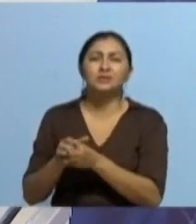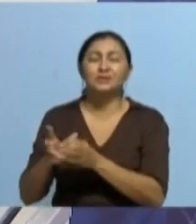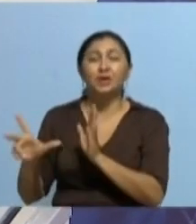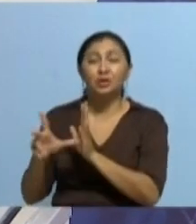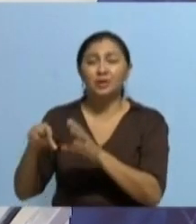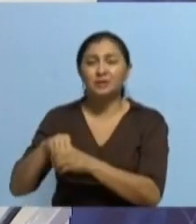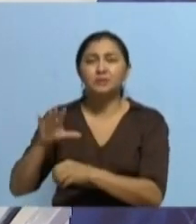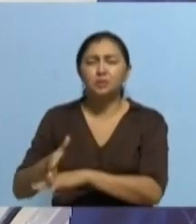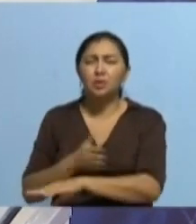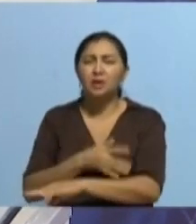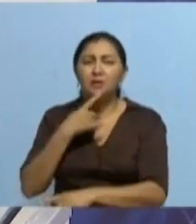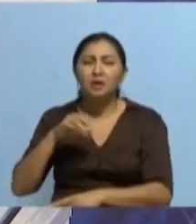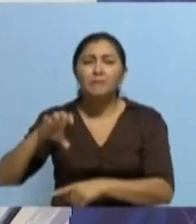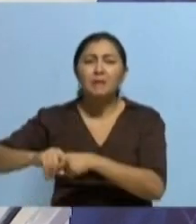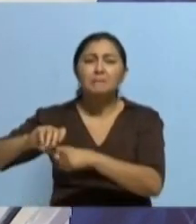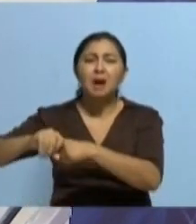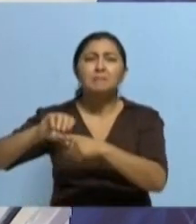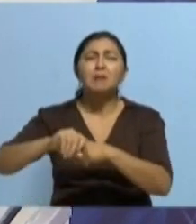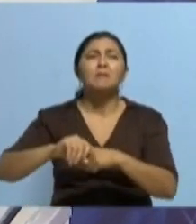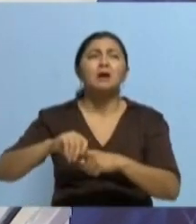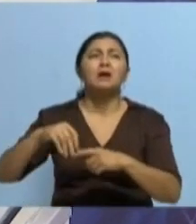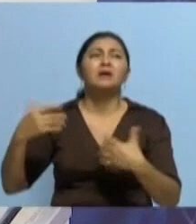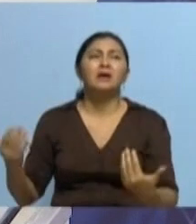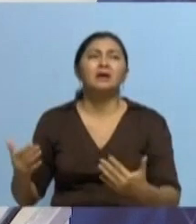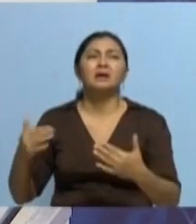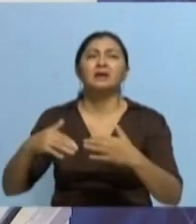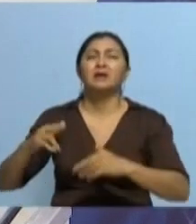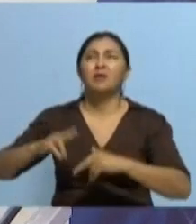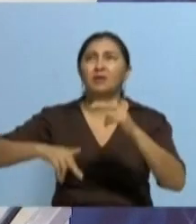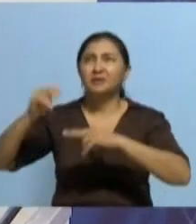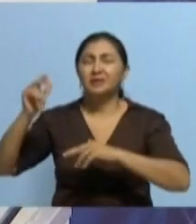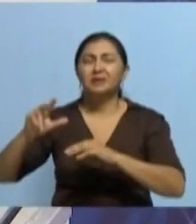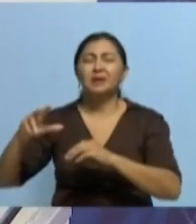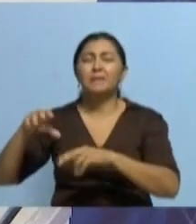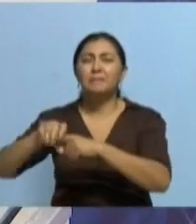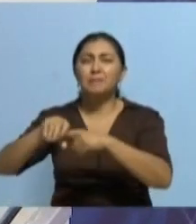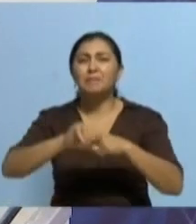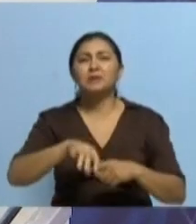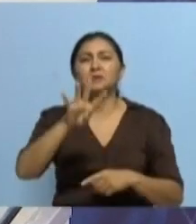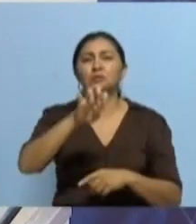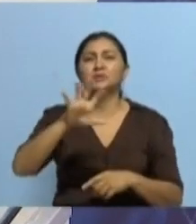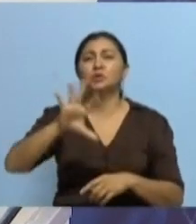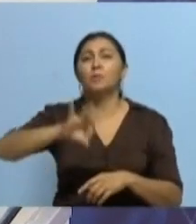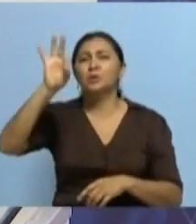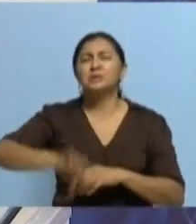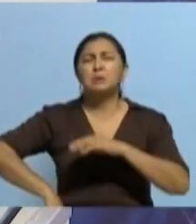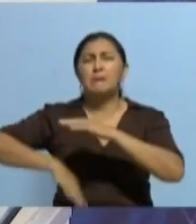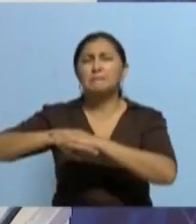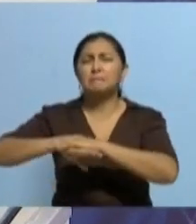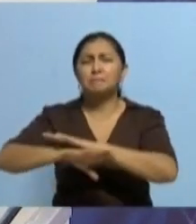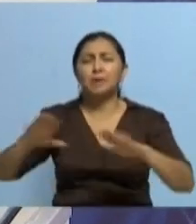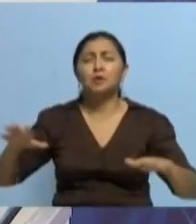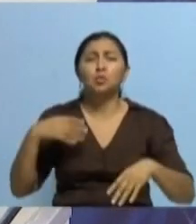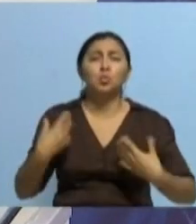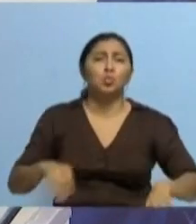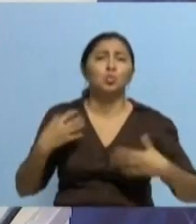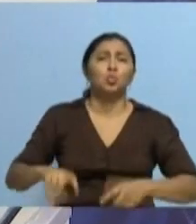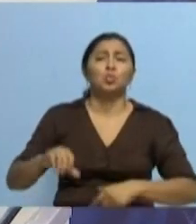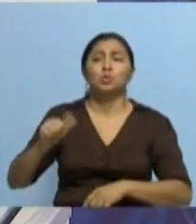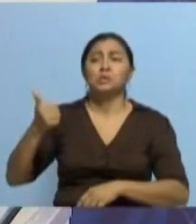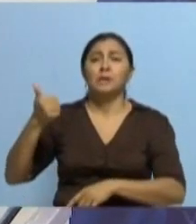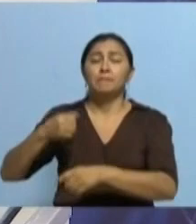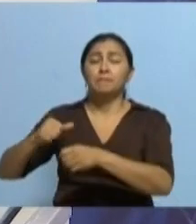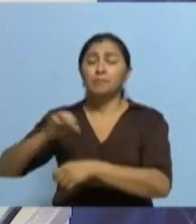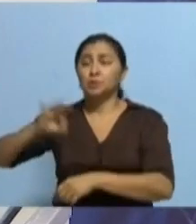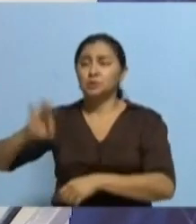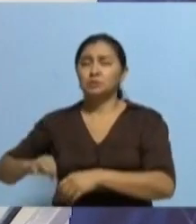reservas de habitaciones para los días de carnaval ya están en un 95%. El dinamismo ha aumentado un 10% en comparación a la